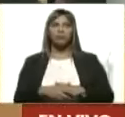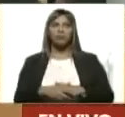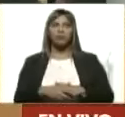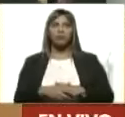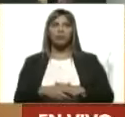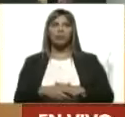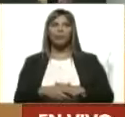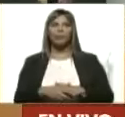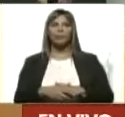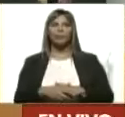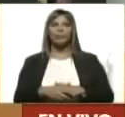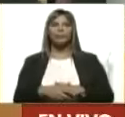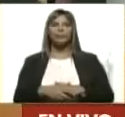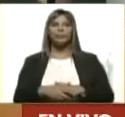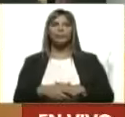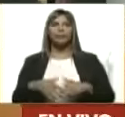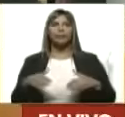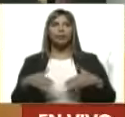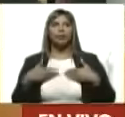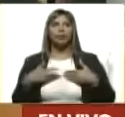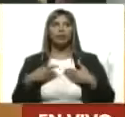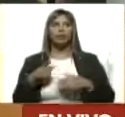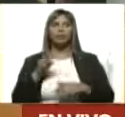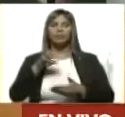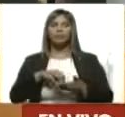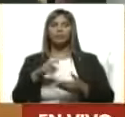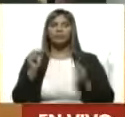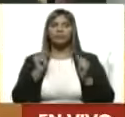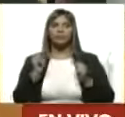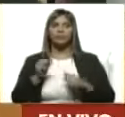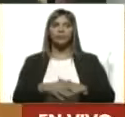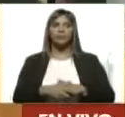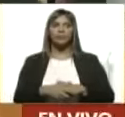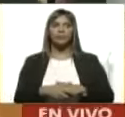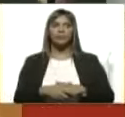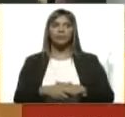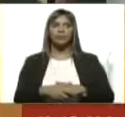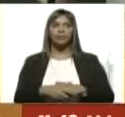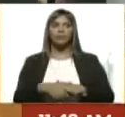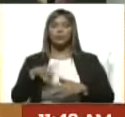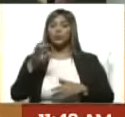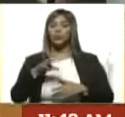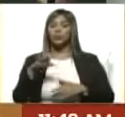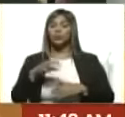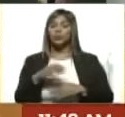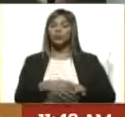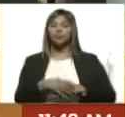Campo Elías. Qué alegría tenían ayer en Mérida, ¿va? Y eso que estaba lloviendo.